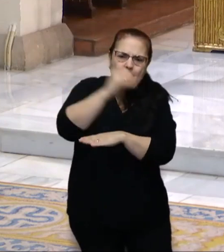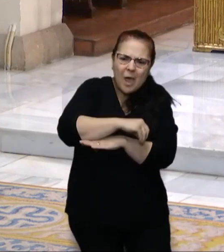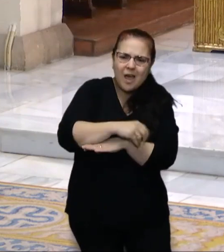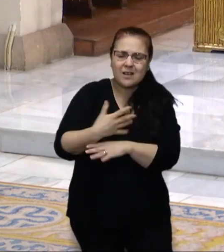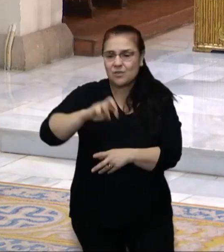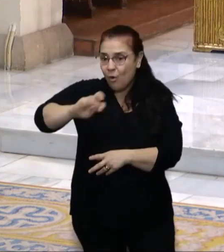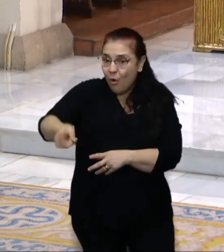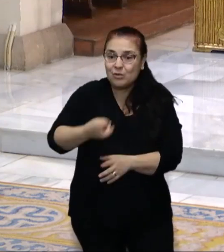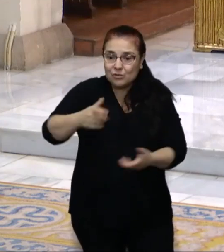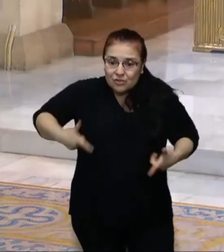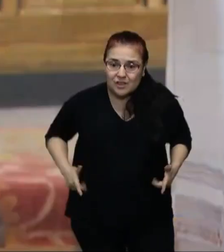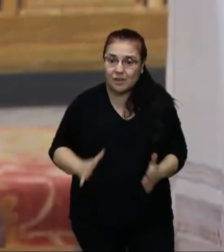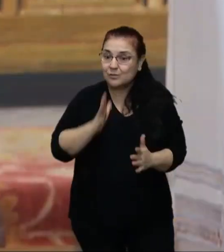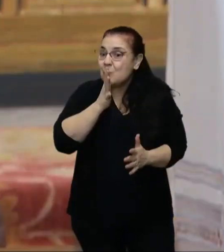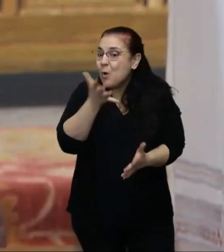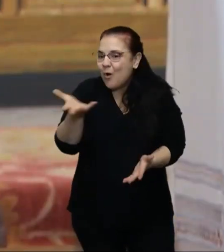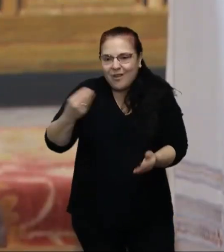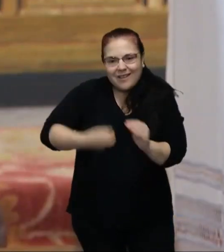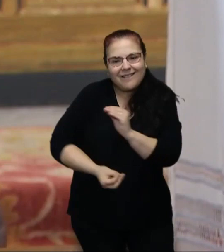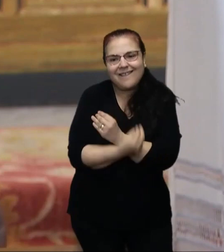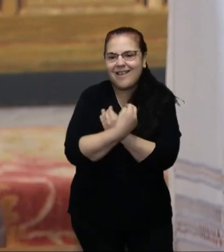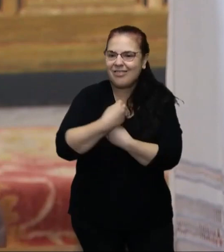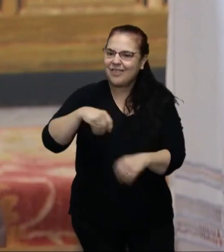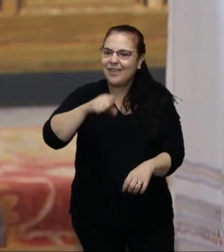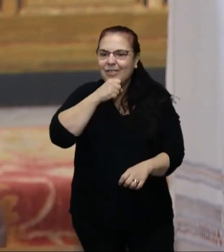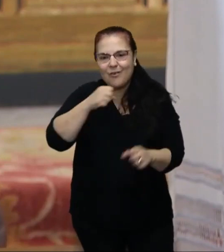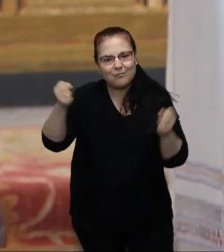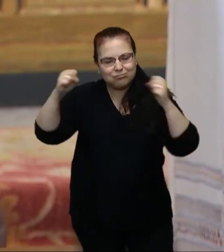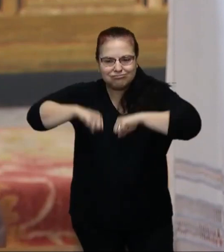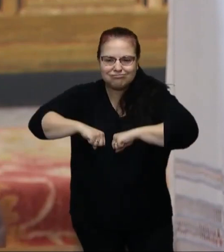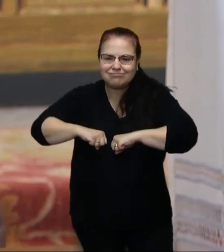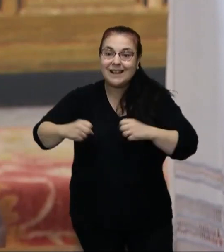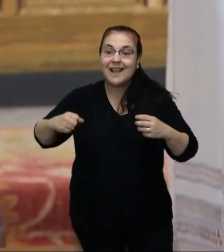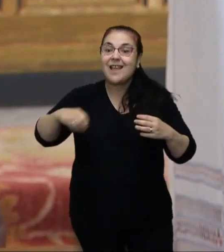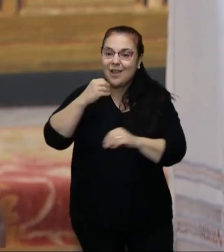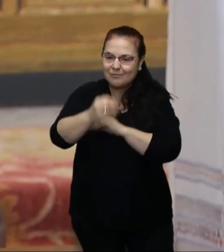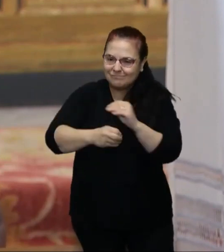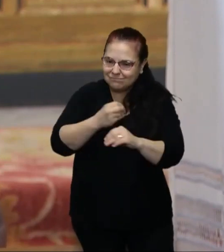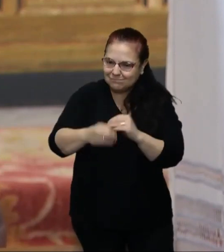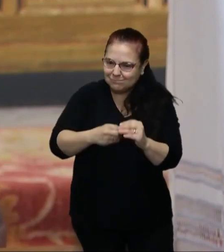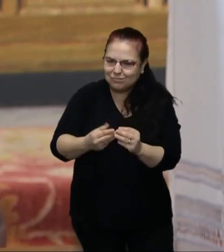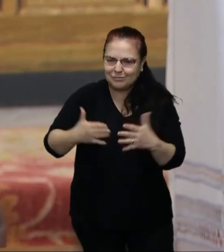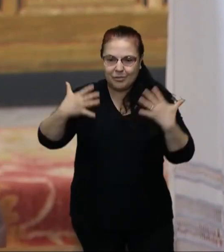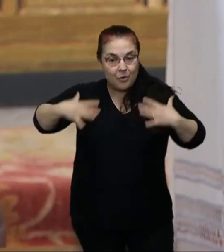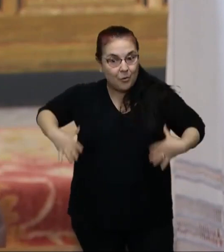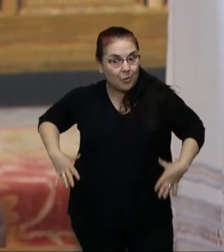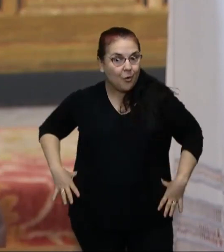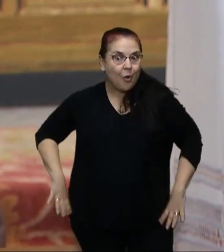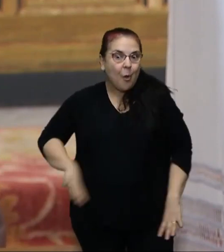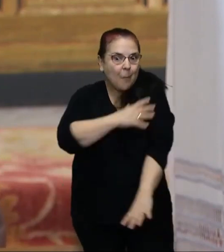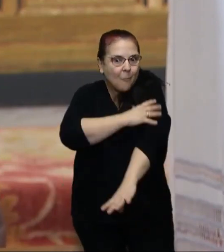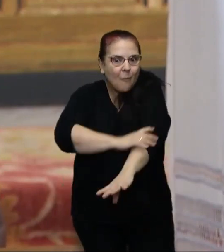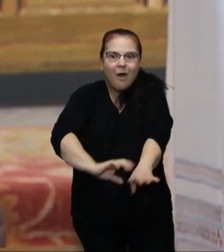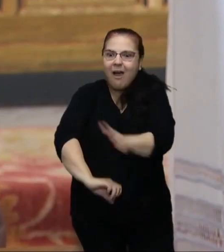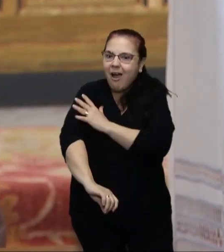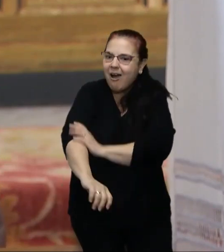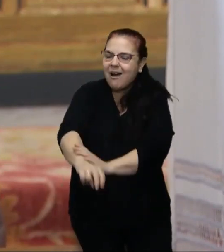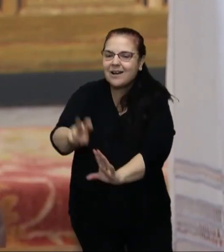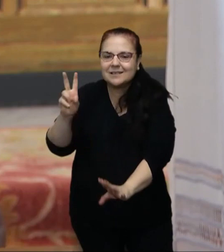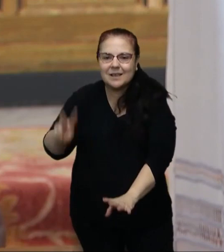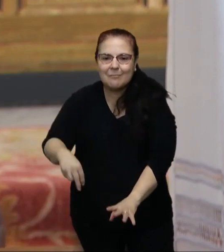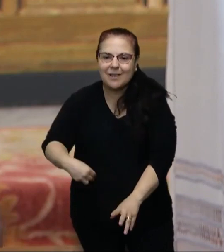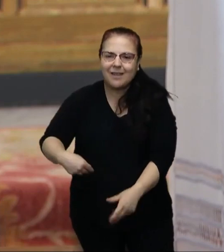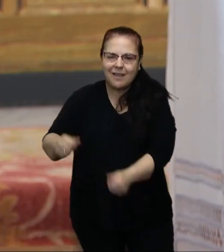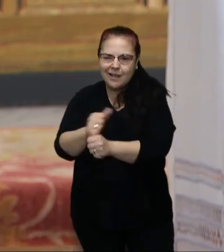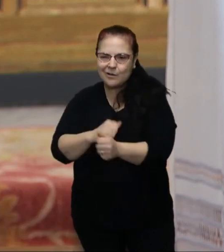había nacido en la vejez y le hizo una túnica con mangas. Al ver sus hermanos que su padre lo prefería